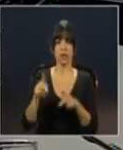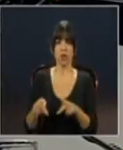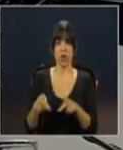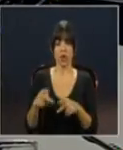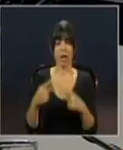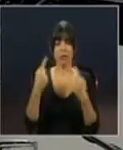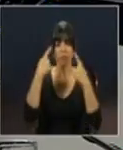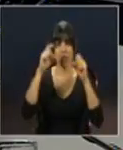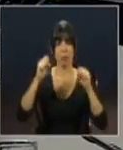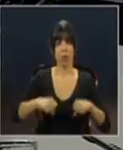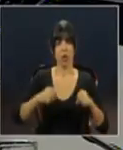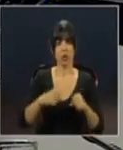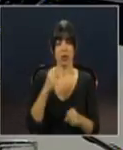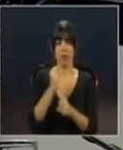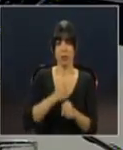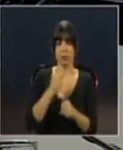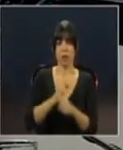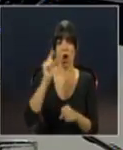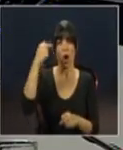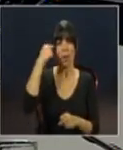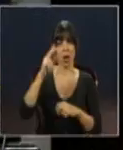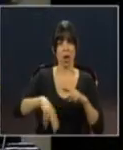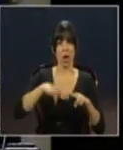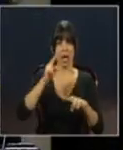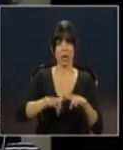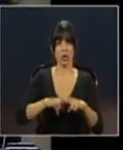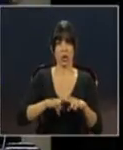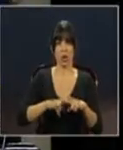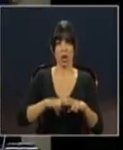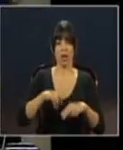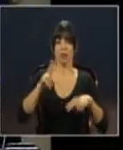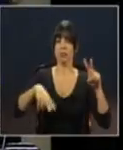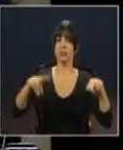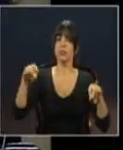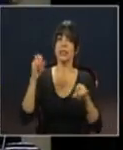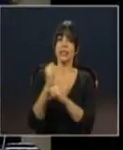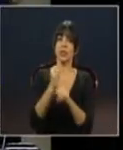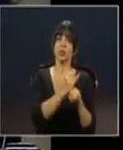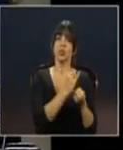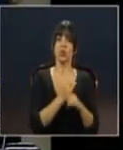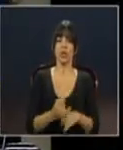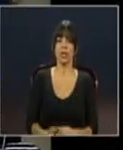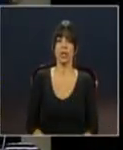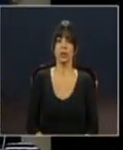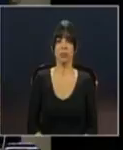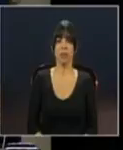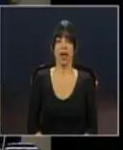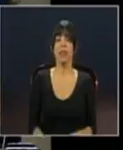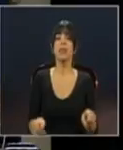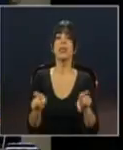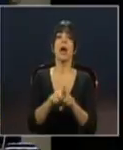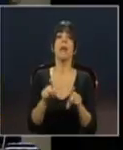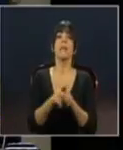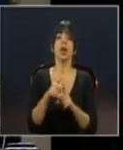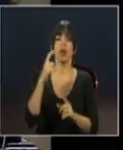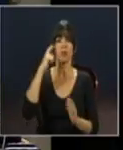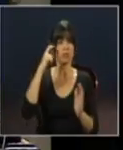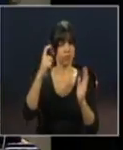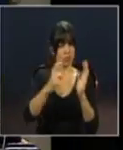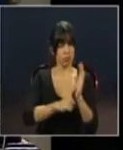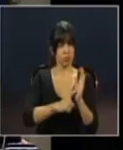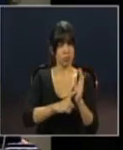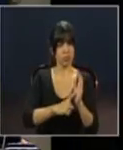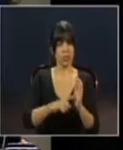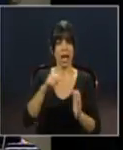hecho posible la gestión del Gobierno Nacional en toda la gama de sus instituciones. También hago un reconocimiento